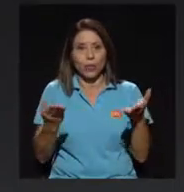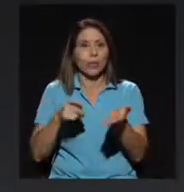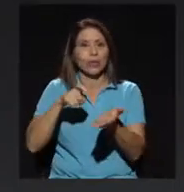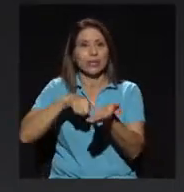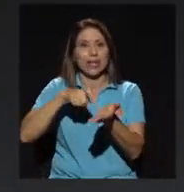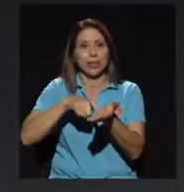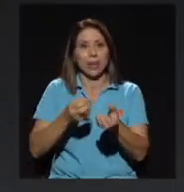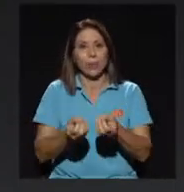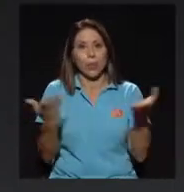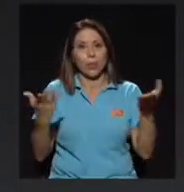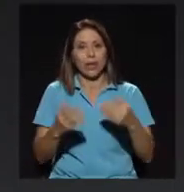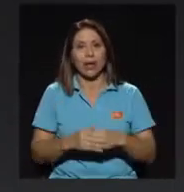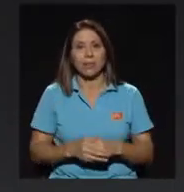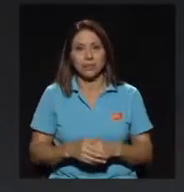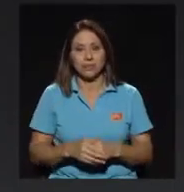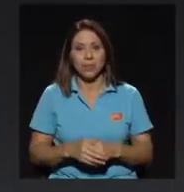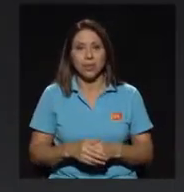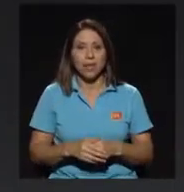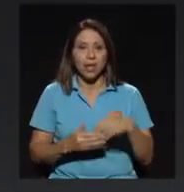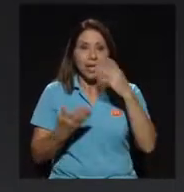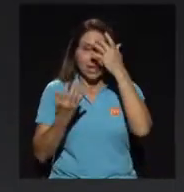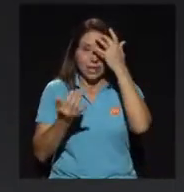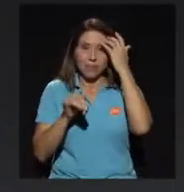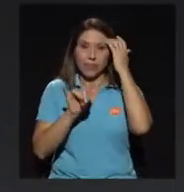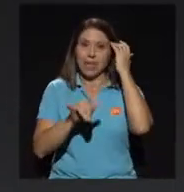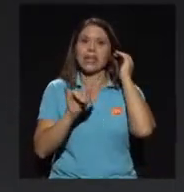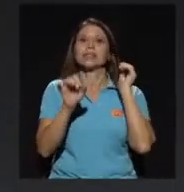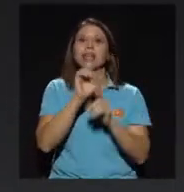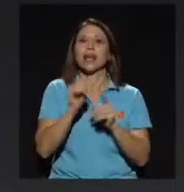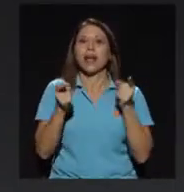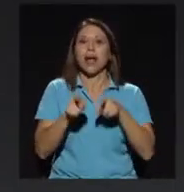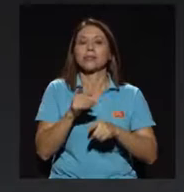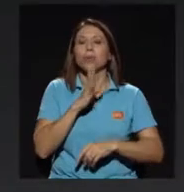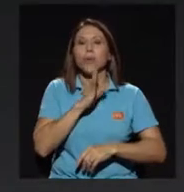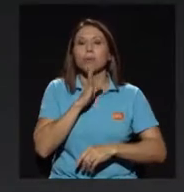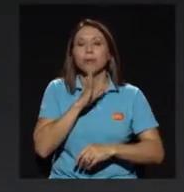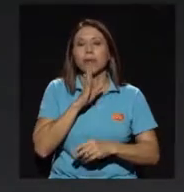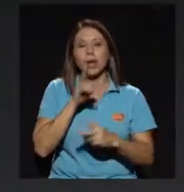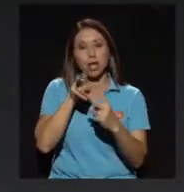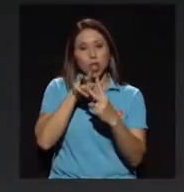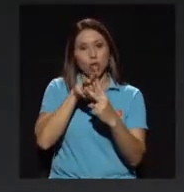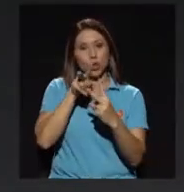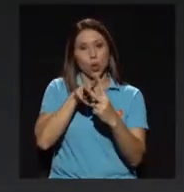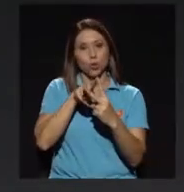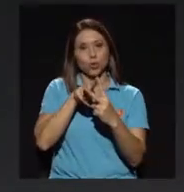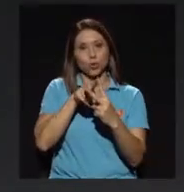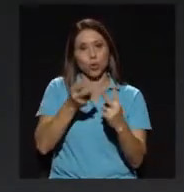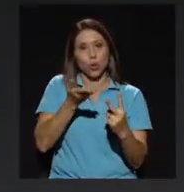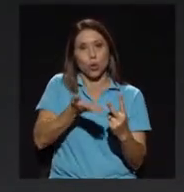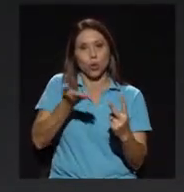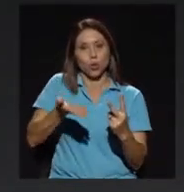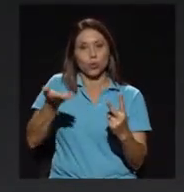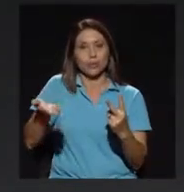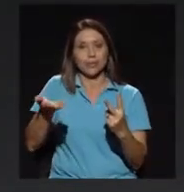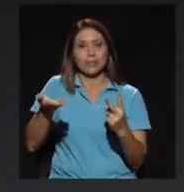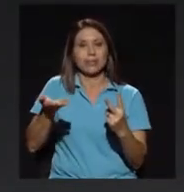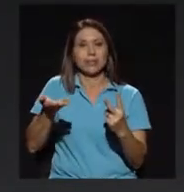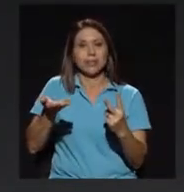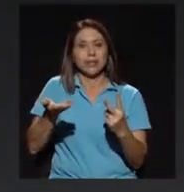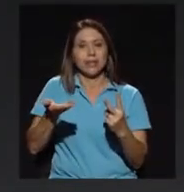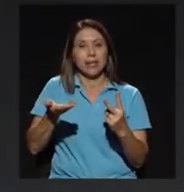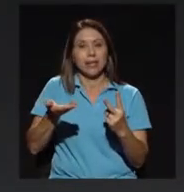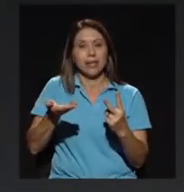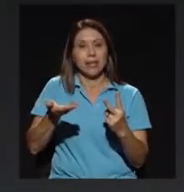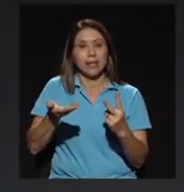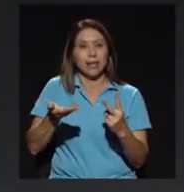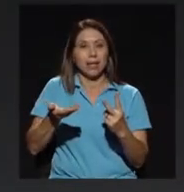pública. Y en este caso vamos a hablar de dos contribuciones que se pagan con,